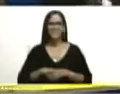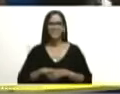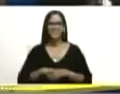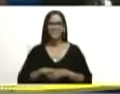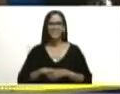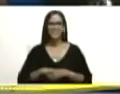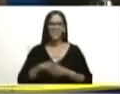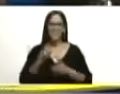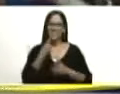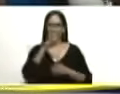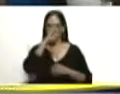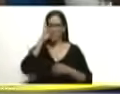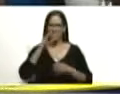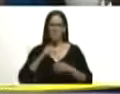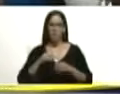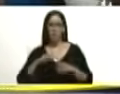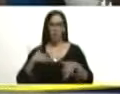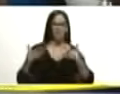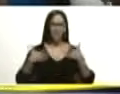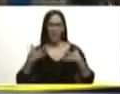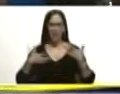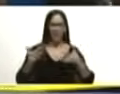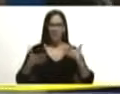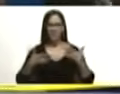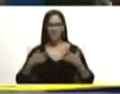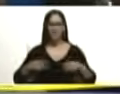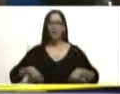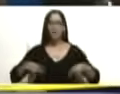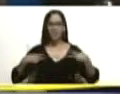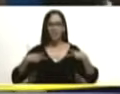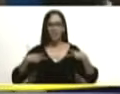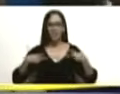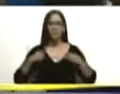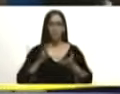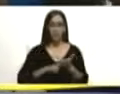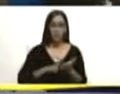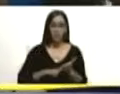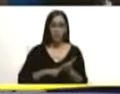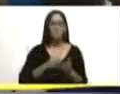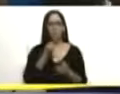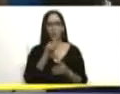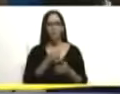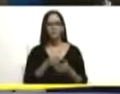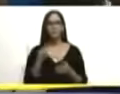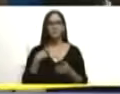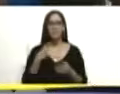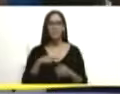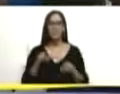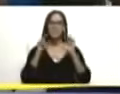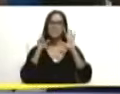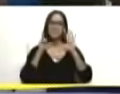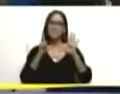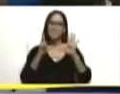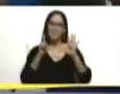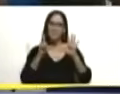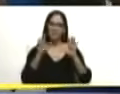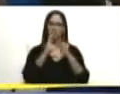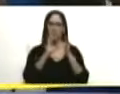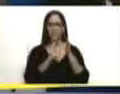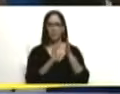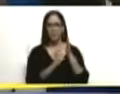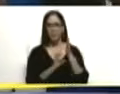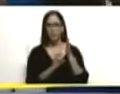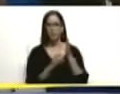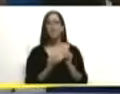Y como dice Diosdado, gózala, la vida, ¿verdad? Bueno, tiene 7 vértices